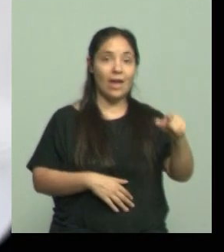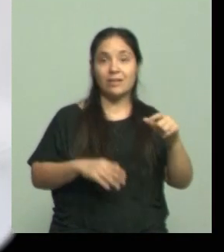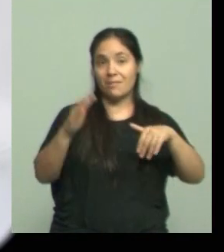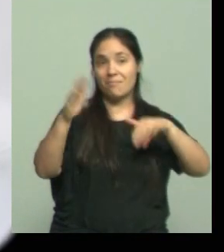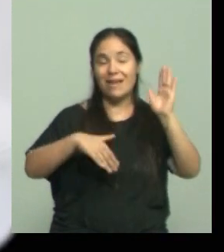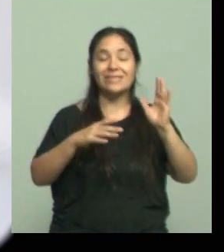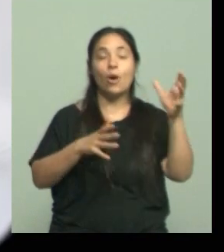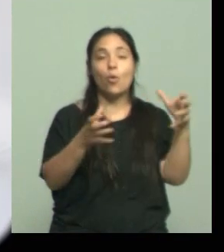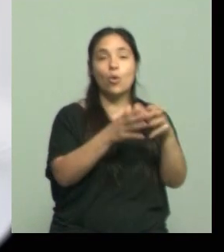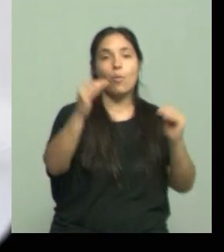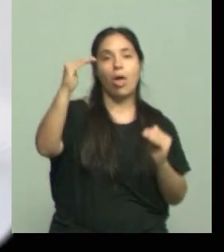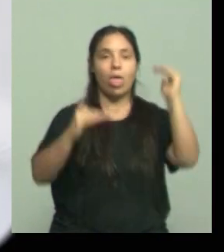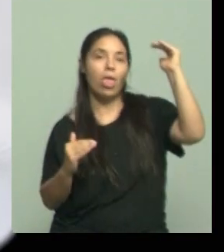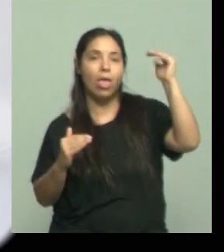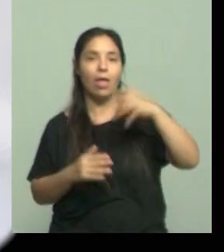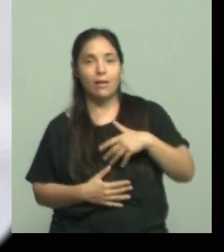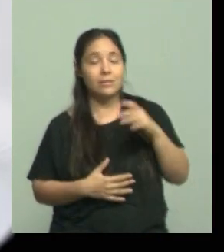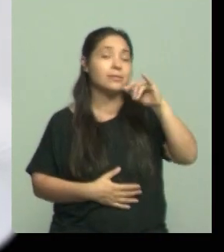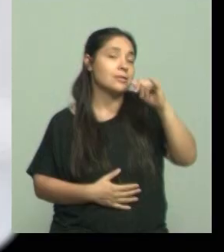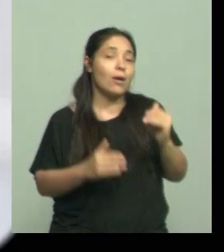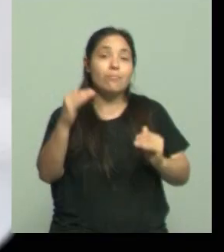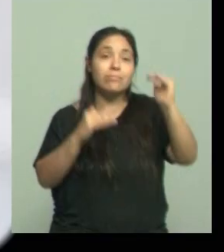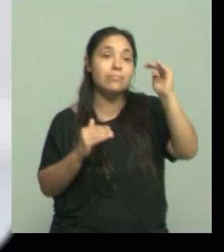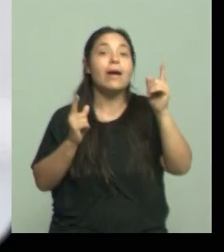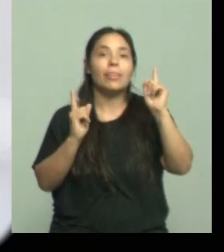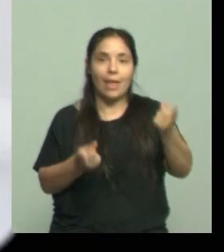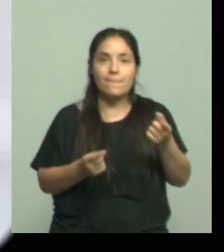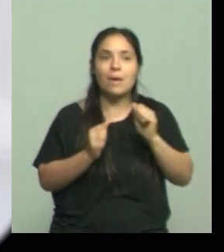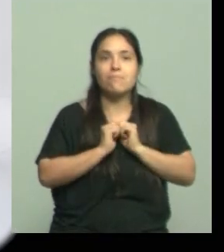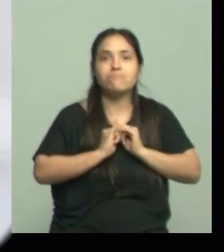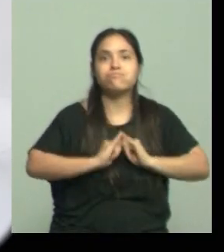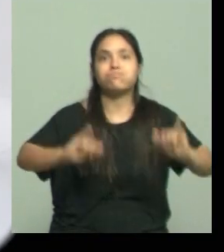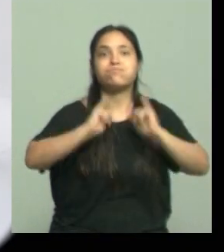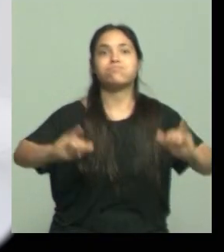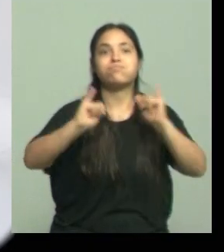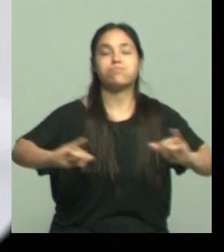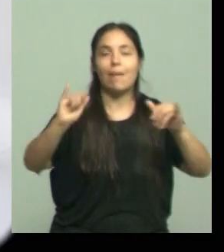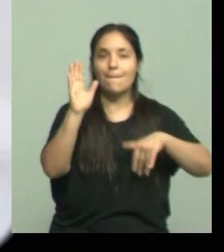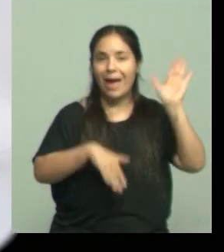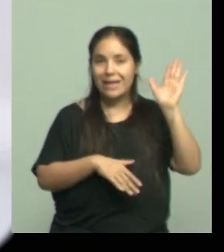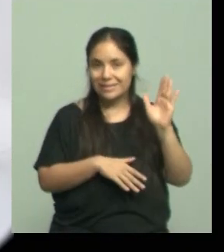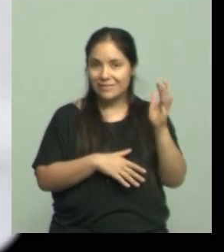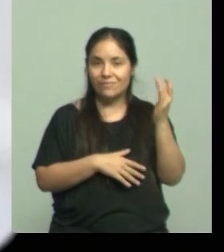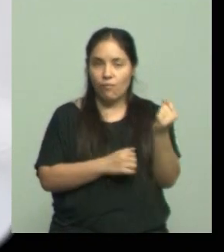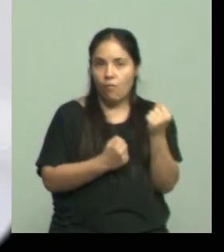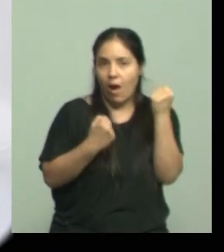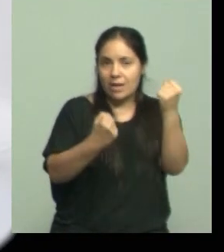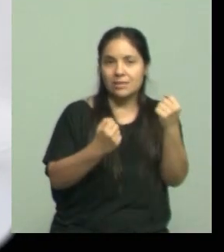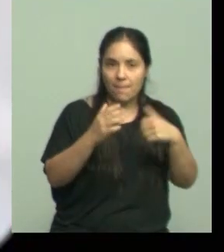anteriormente. No solo de contralor, sino sí. poder de presión, claro. Y de lobby, sí. Y